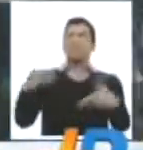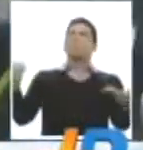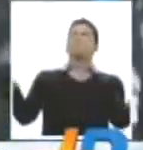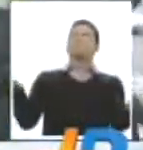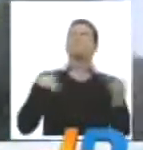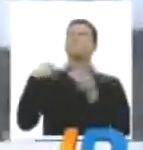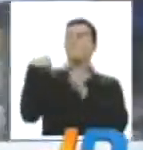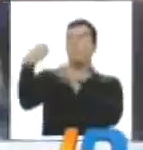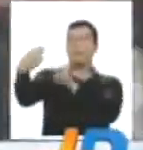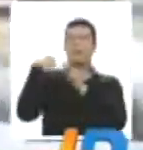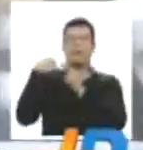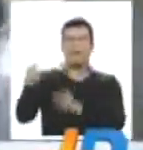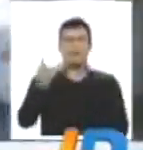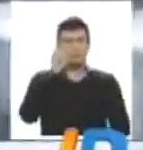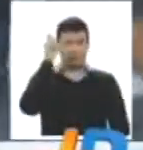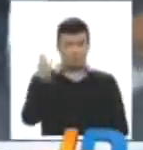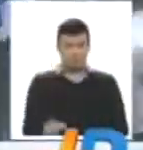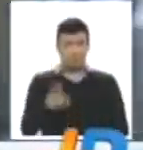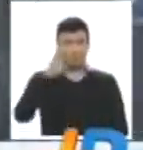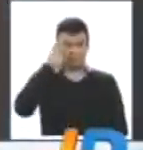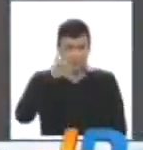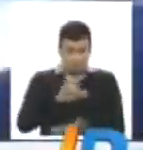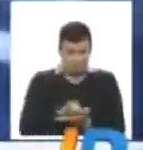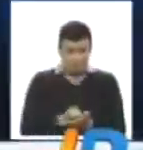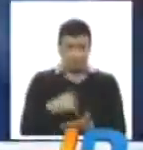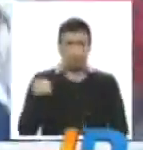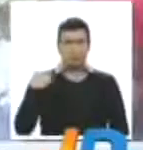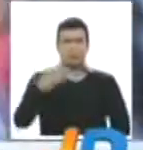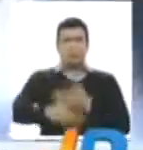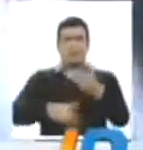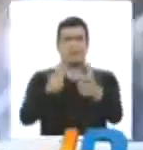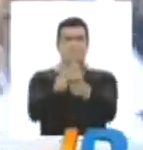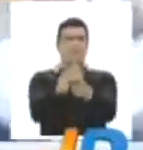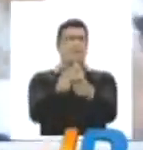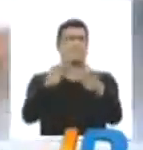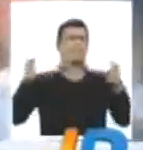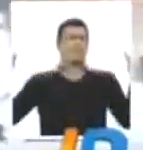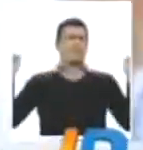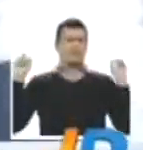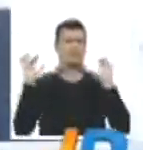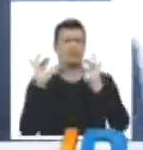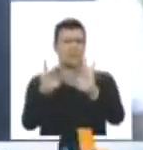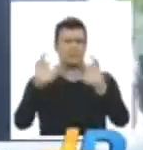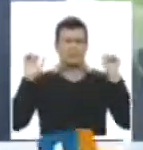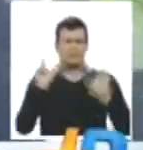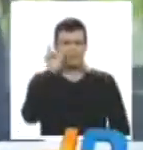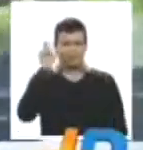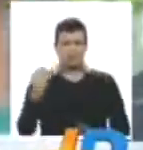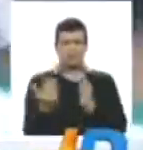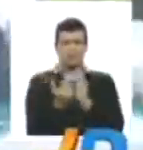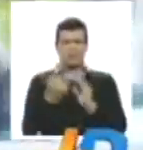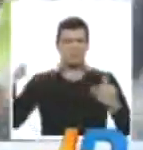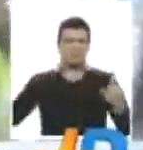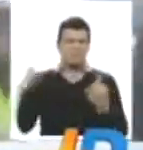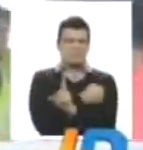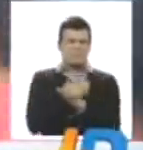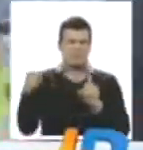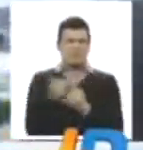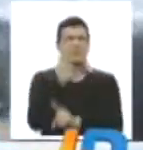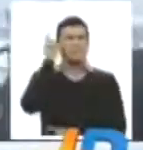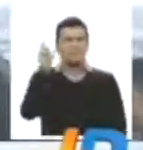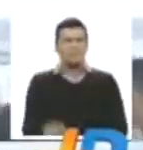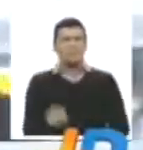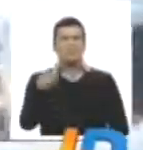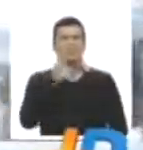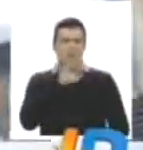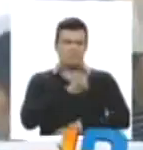y empuja a uno de los auxiliares. En cuestión de segundos, la estación queda colmada de estudiantes que empiezan a golpear el guarda de seguridad.